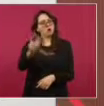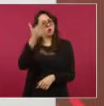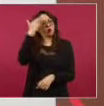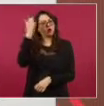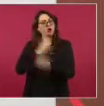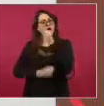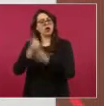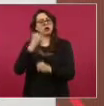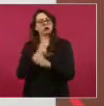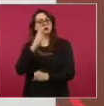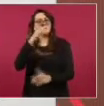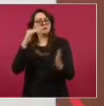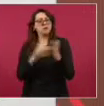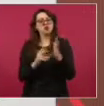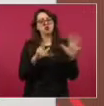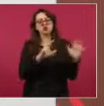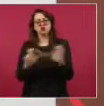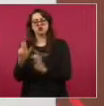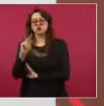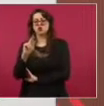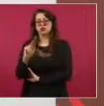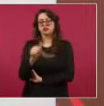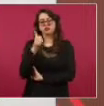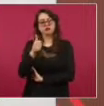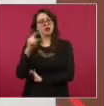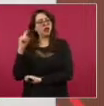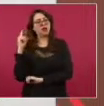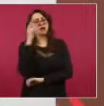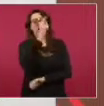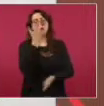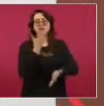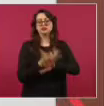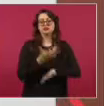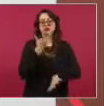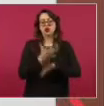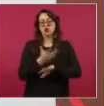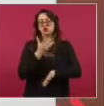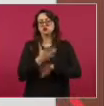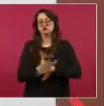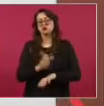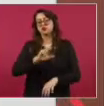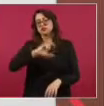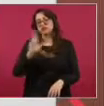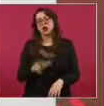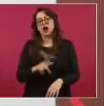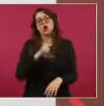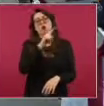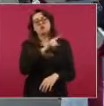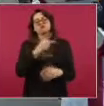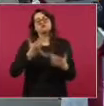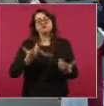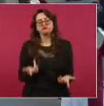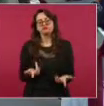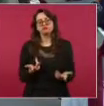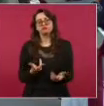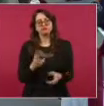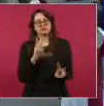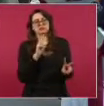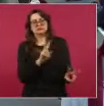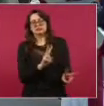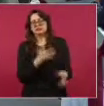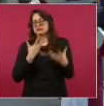1886 en la ciudad estadounidense de Chicago. Tenemos y valoramos aquellos hechos